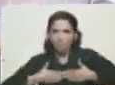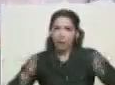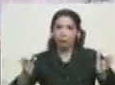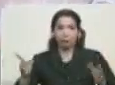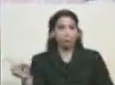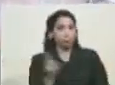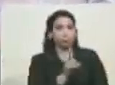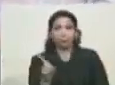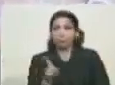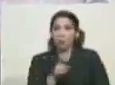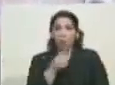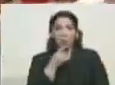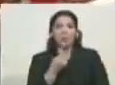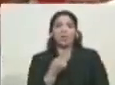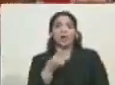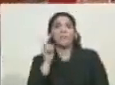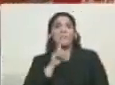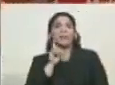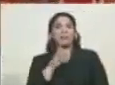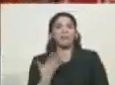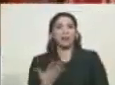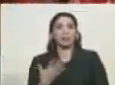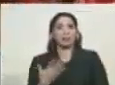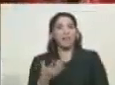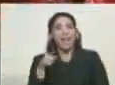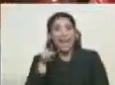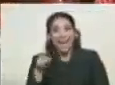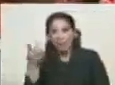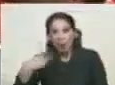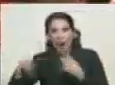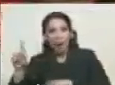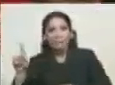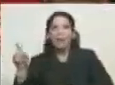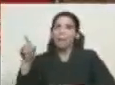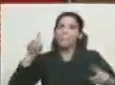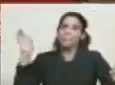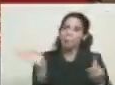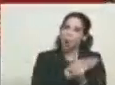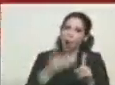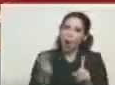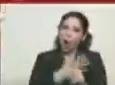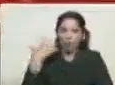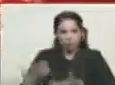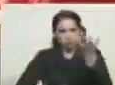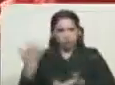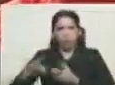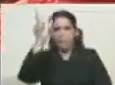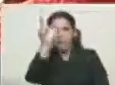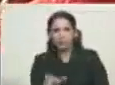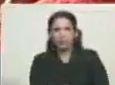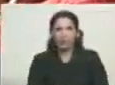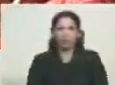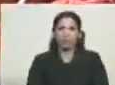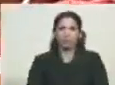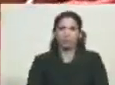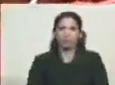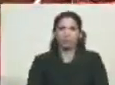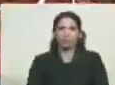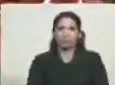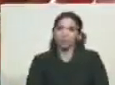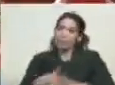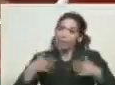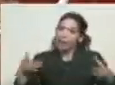creyeron. Prefirieron la violencia. Prefirieron a quienes queman seres humanos vivos. Aquí los grandes medios